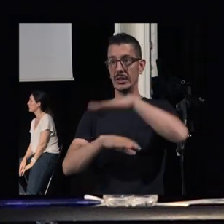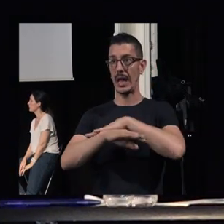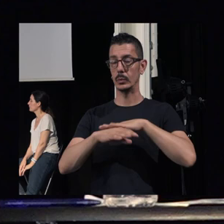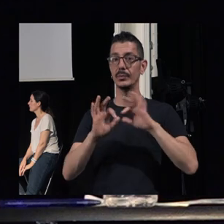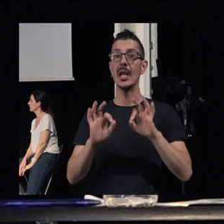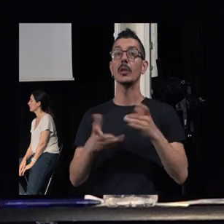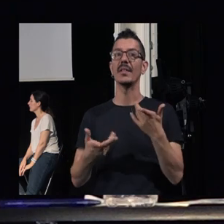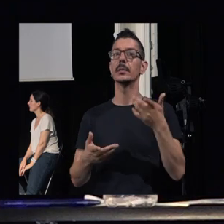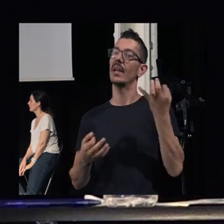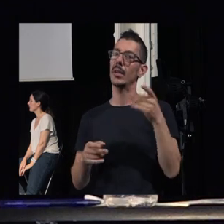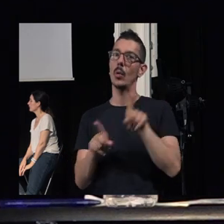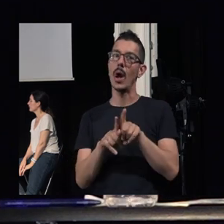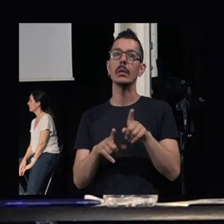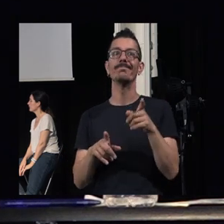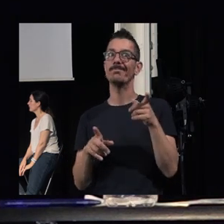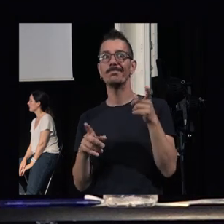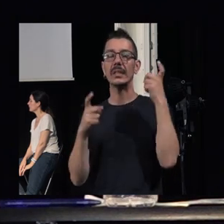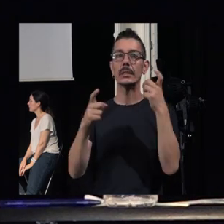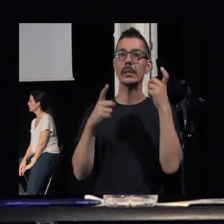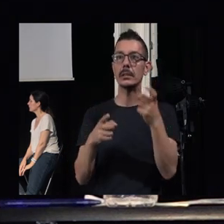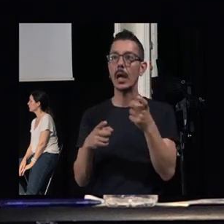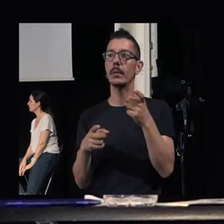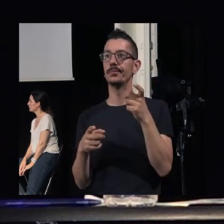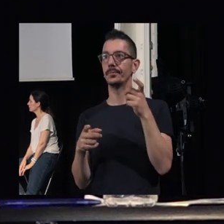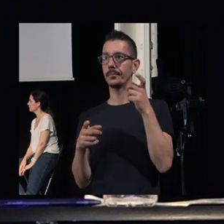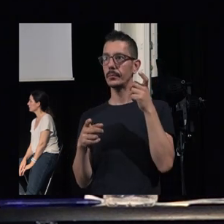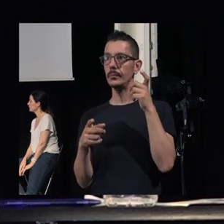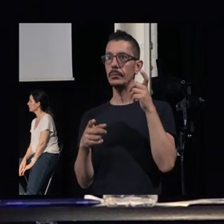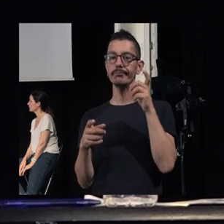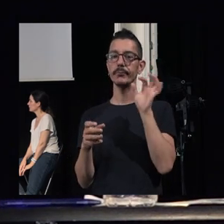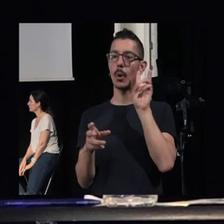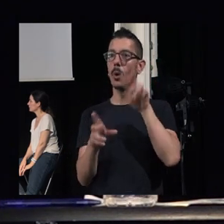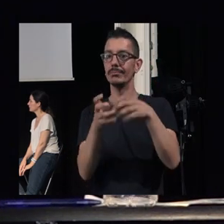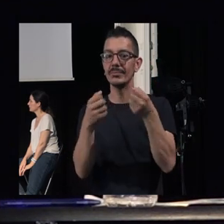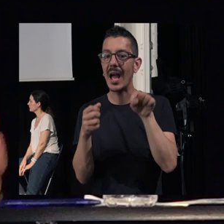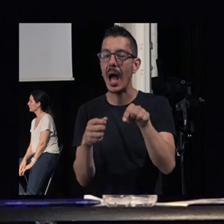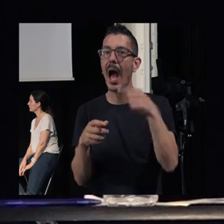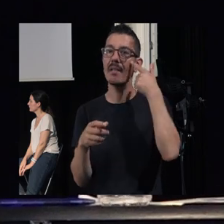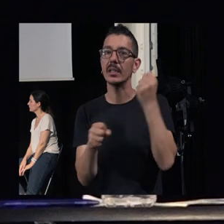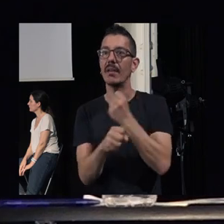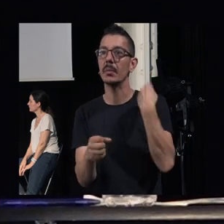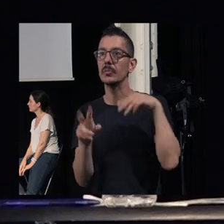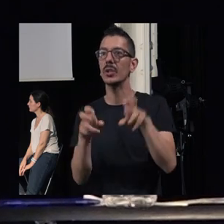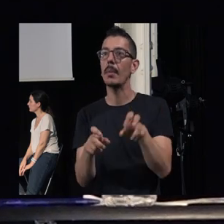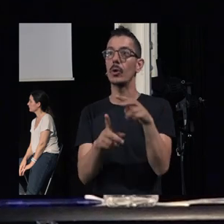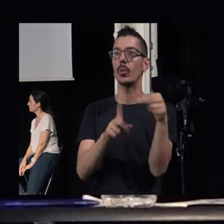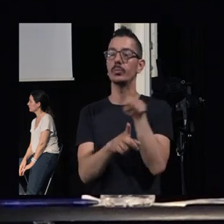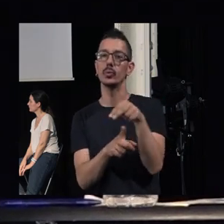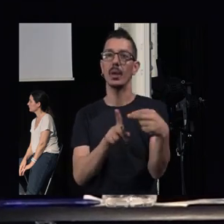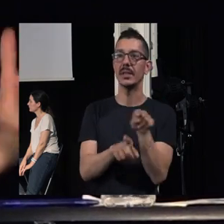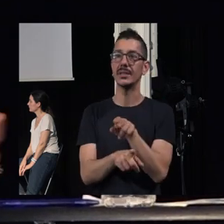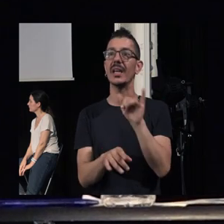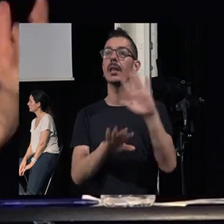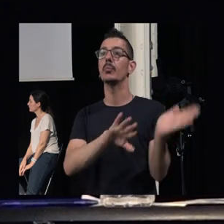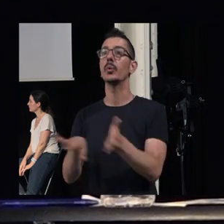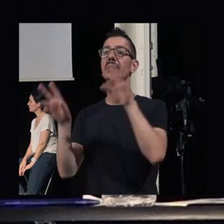entrar por algún lado, ¿no? Y eso es muy, muy importante. Y luego están las experiencias encarnadas y muy importantes de